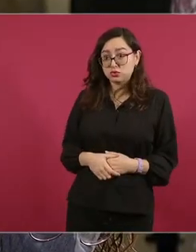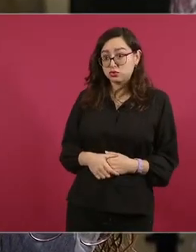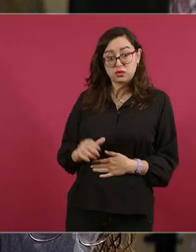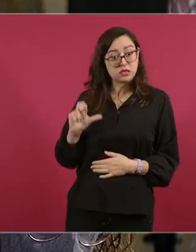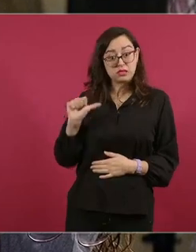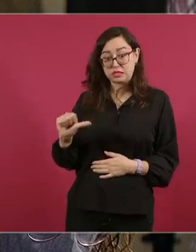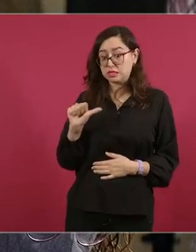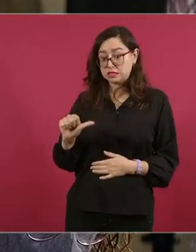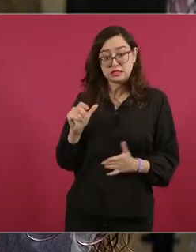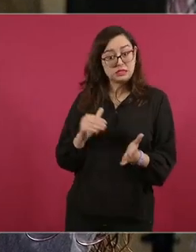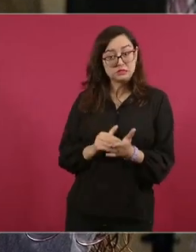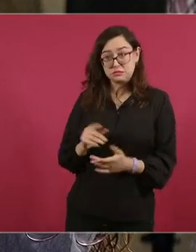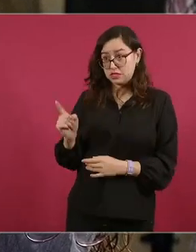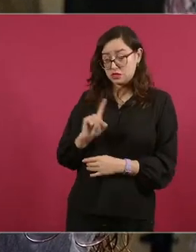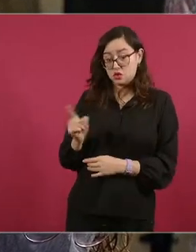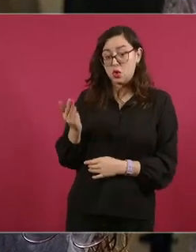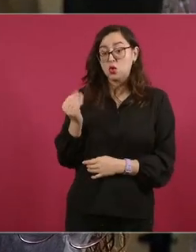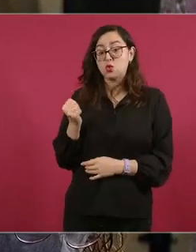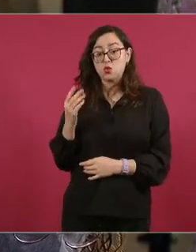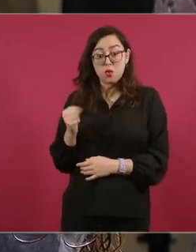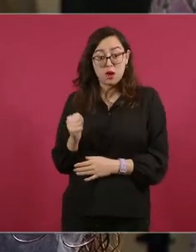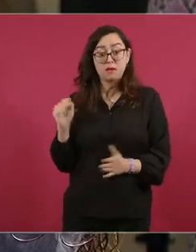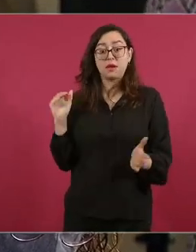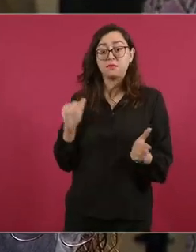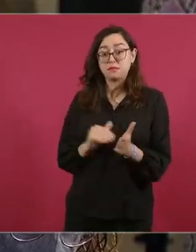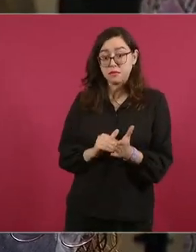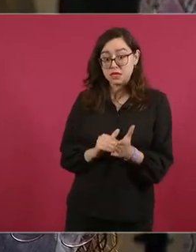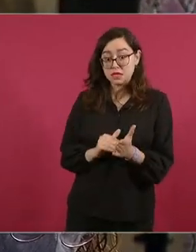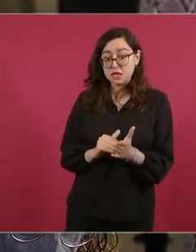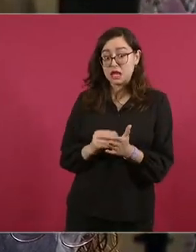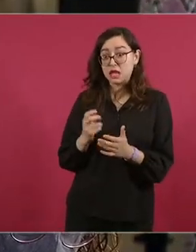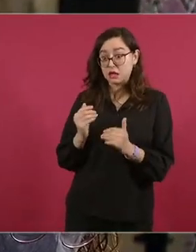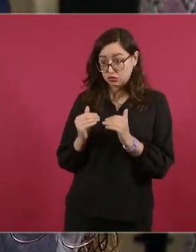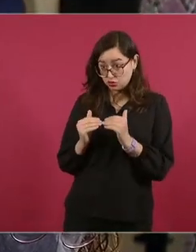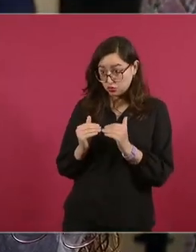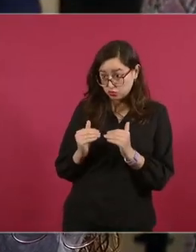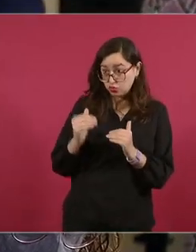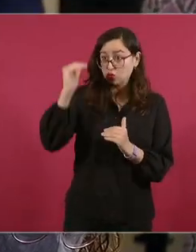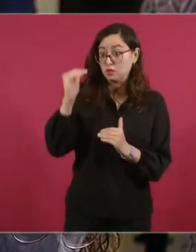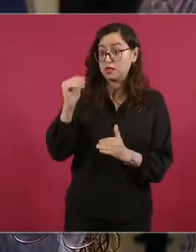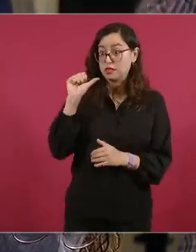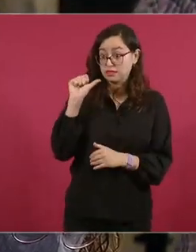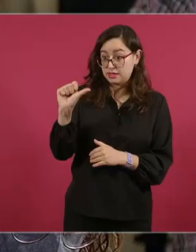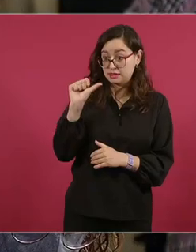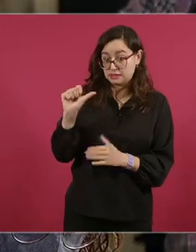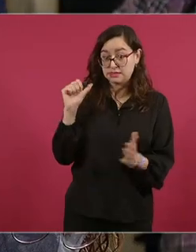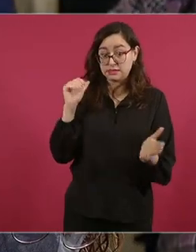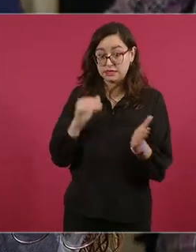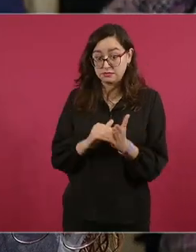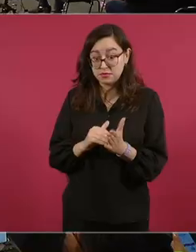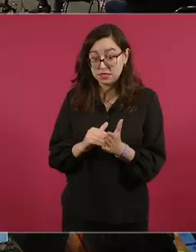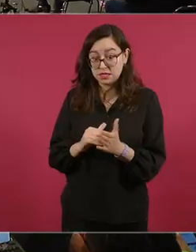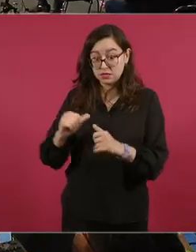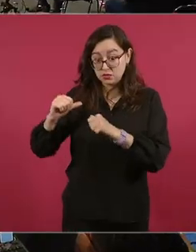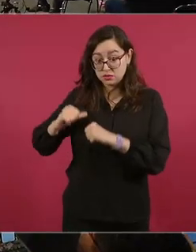16, o sea, su salario no es de 16,000, es de 9,000 pesos. Su salario base va a subir a los 16,000 en el caso de los mandos medios.